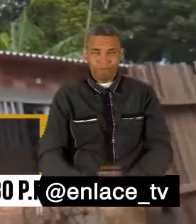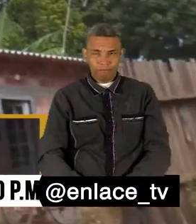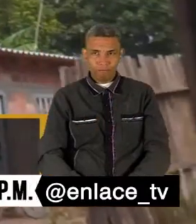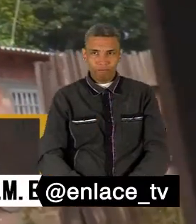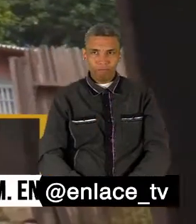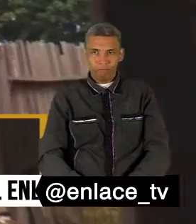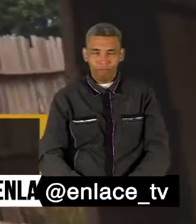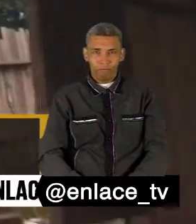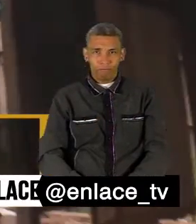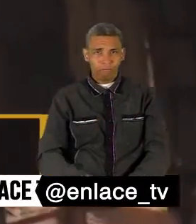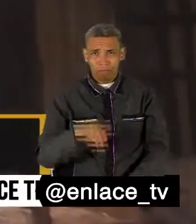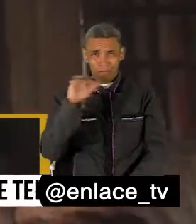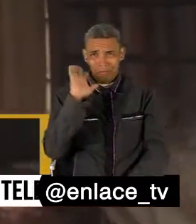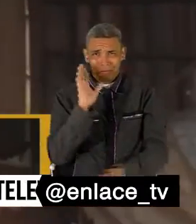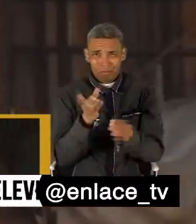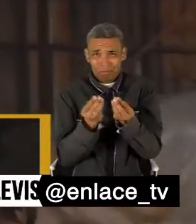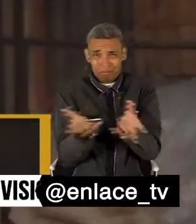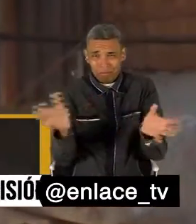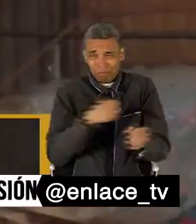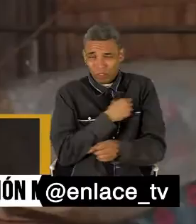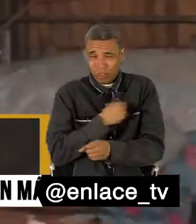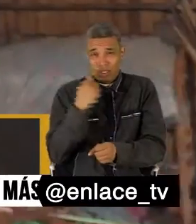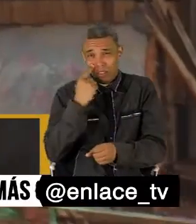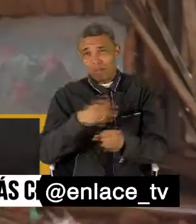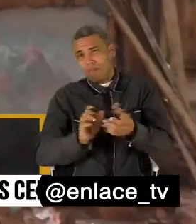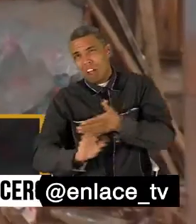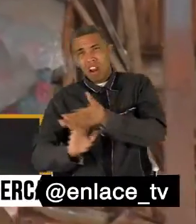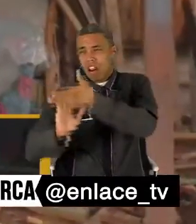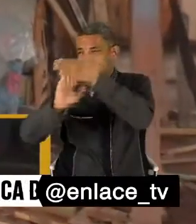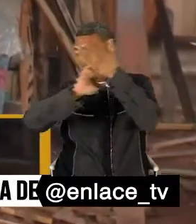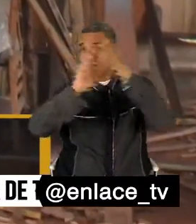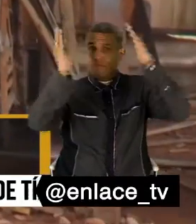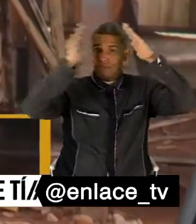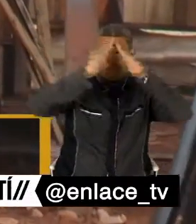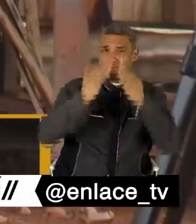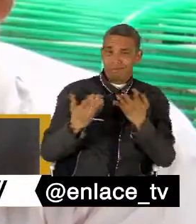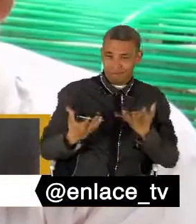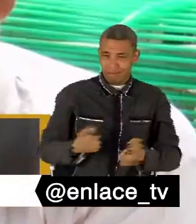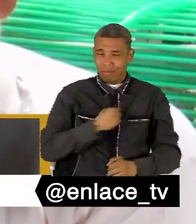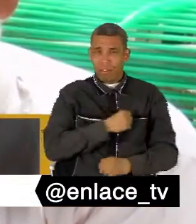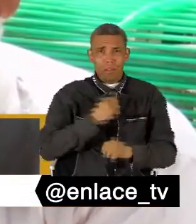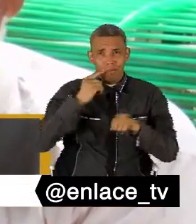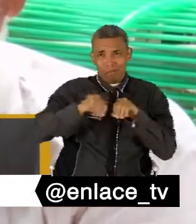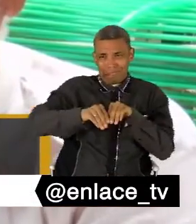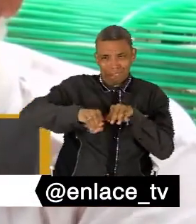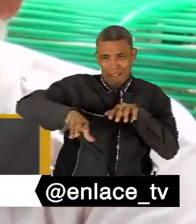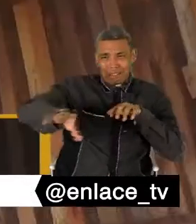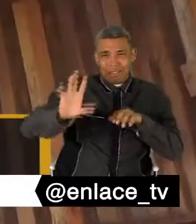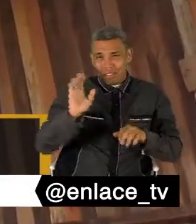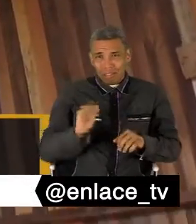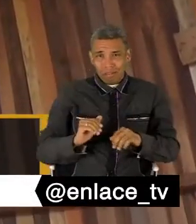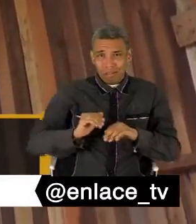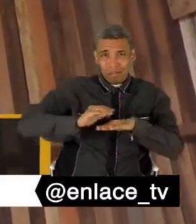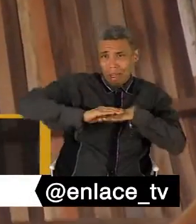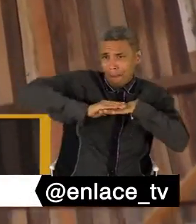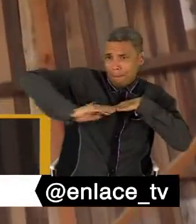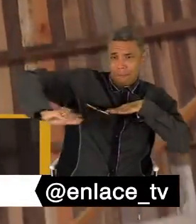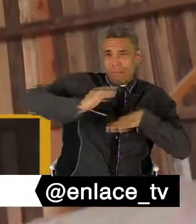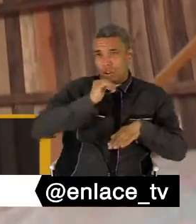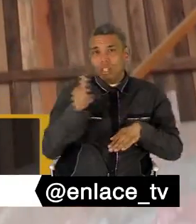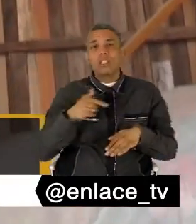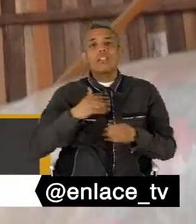cualquier cosa por ahí para solucionar aquí el asunto del rancho. Nada, no hay nada, no hay piso, no hay nada, no tengo nada pues. La vicepresidenta de